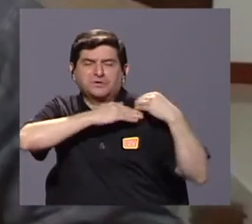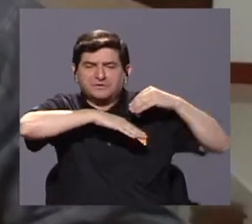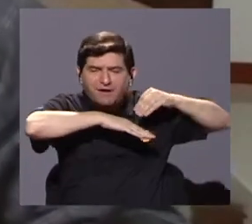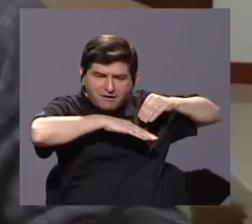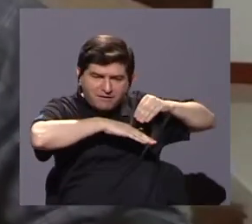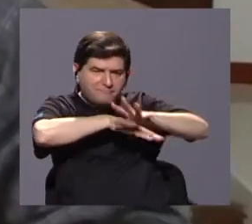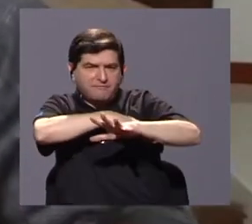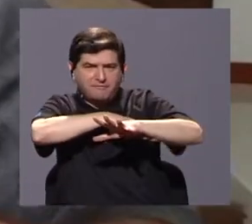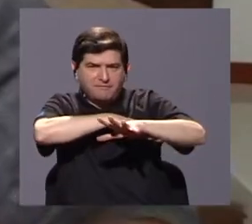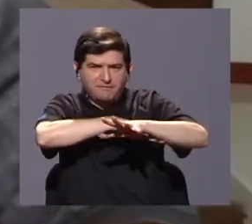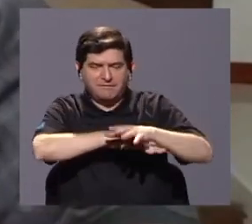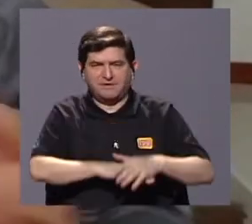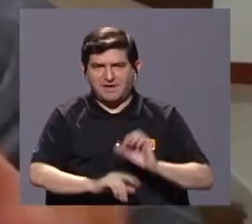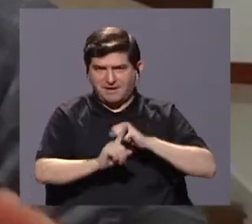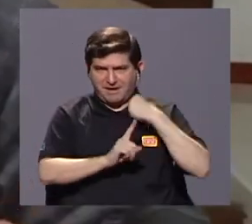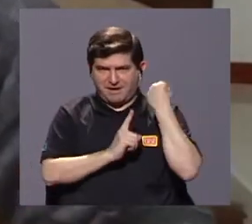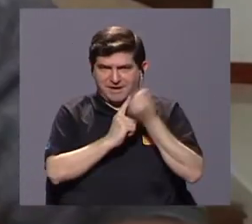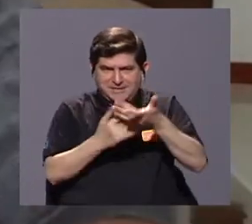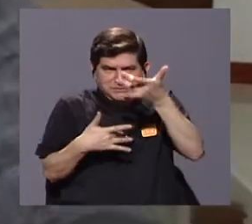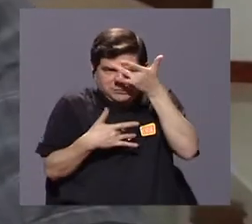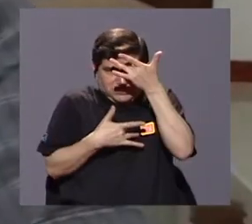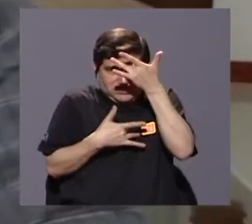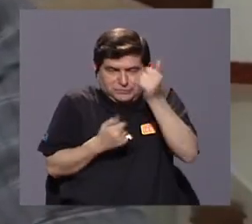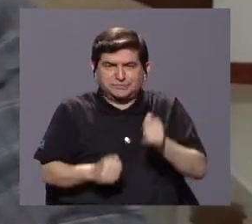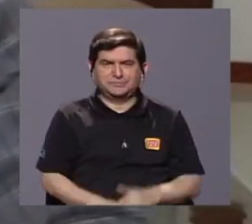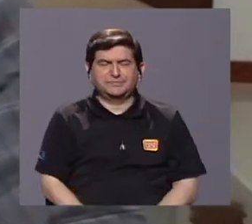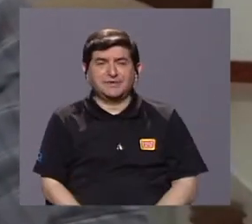efecto en enfermedad